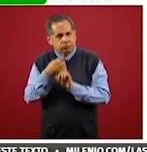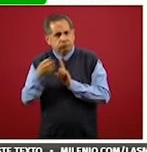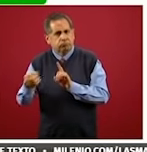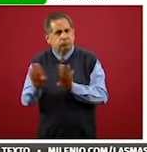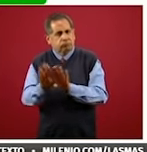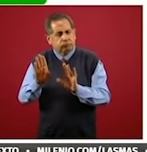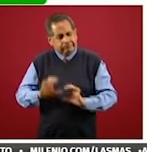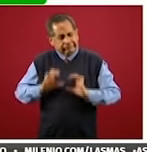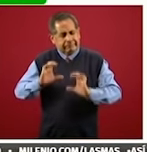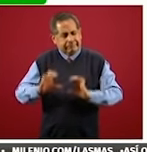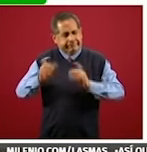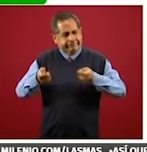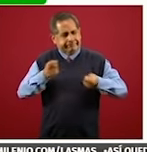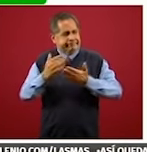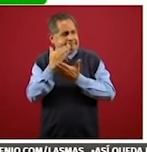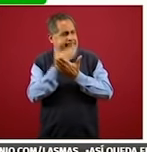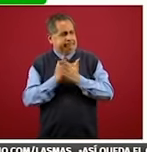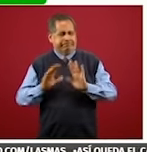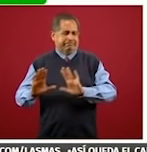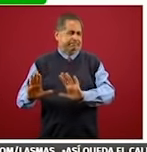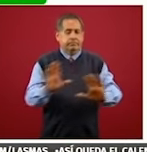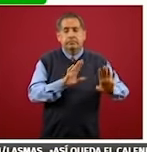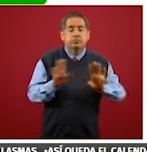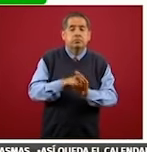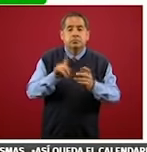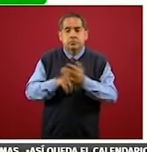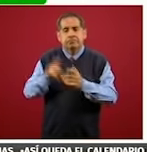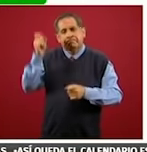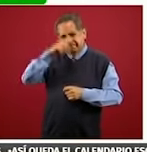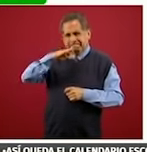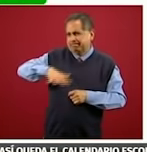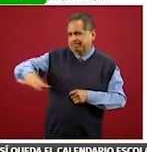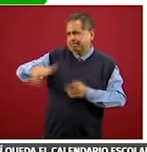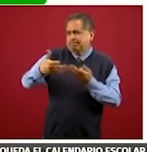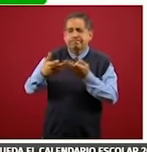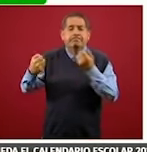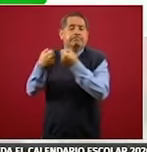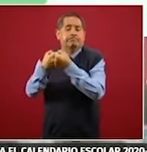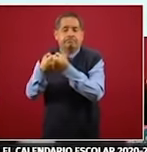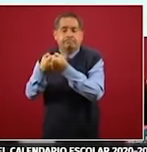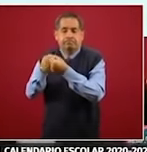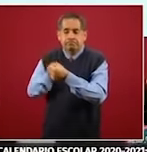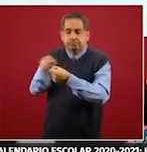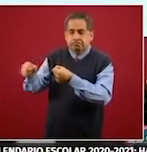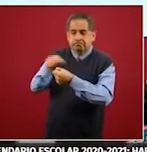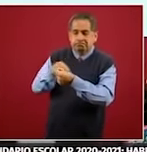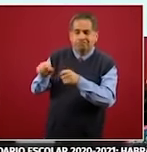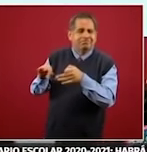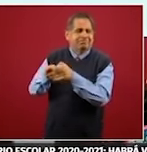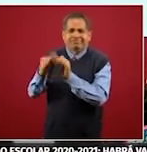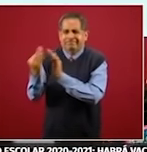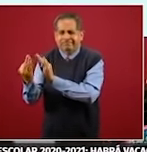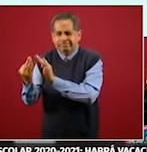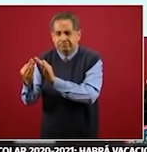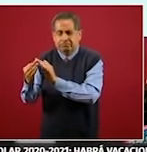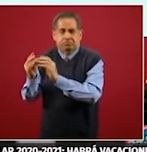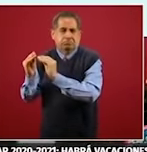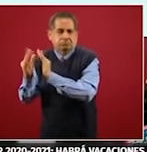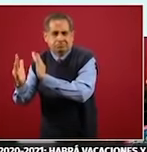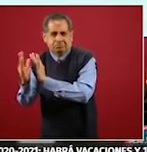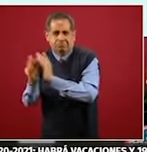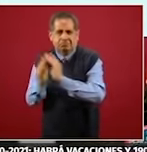lograr mantener el control epidémico en su estado, a pesar de las complejidades de compartir zonas metropolitanas de gran